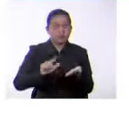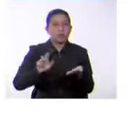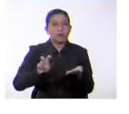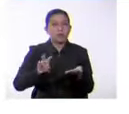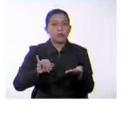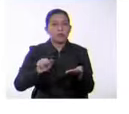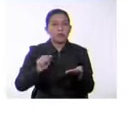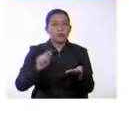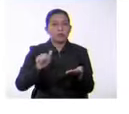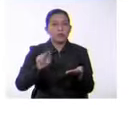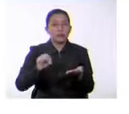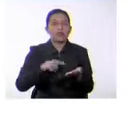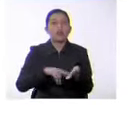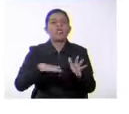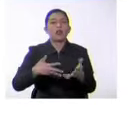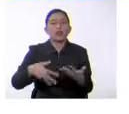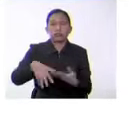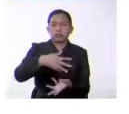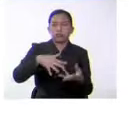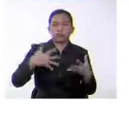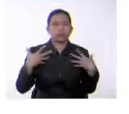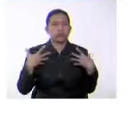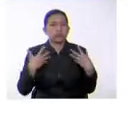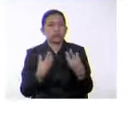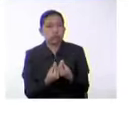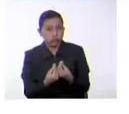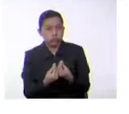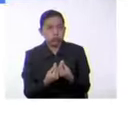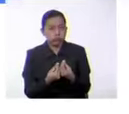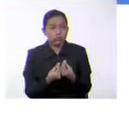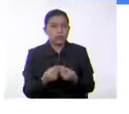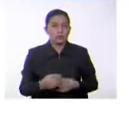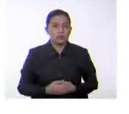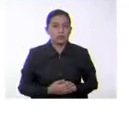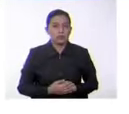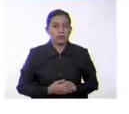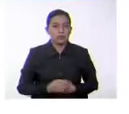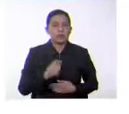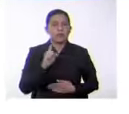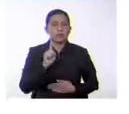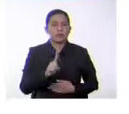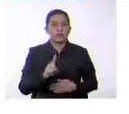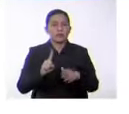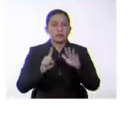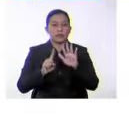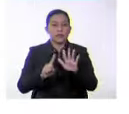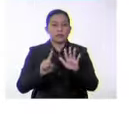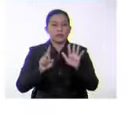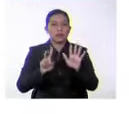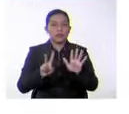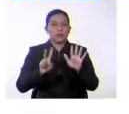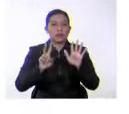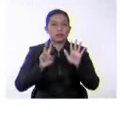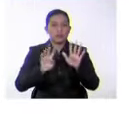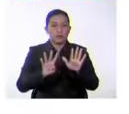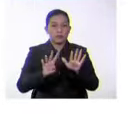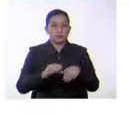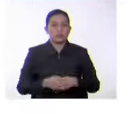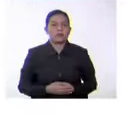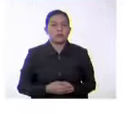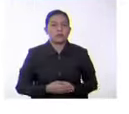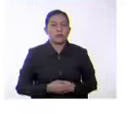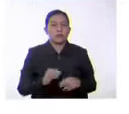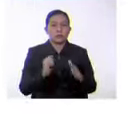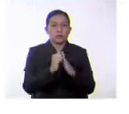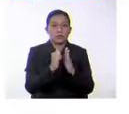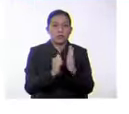la convivencia social y el contrato social. En 1679, el Acta de Habeas Corpus